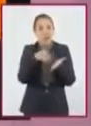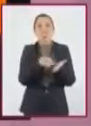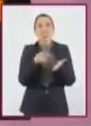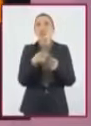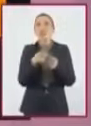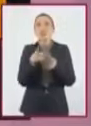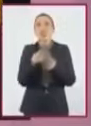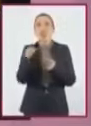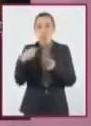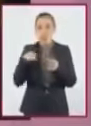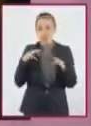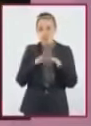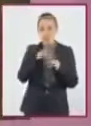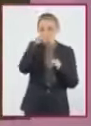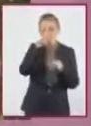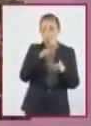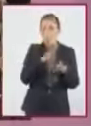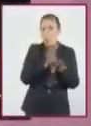relación tiene con la nuestra?